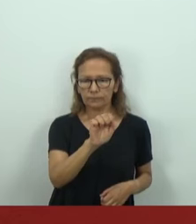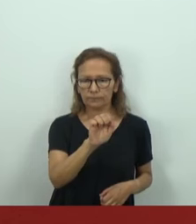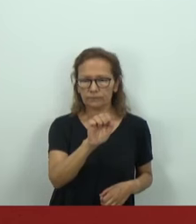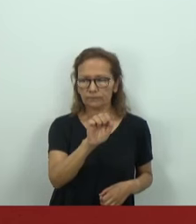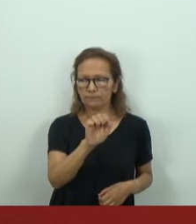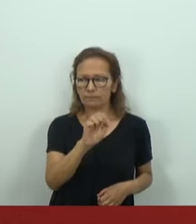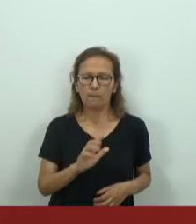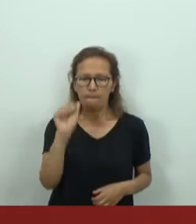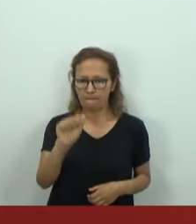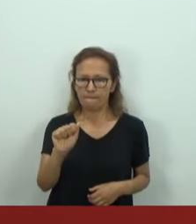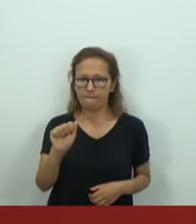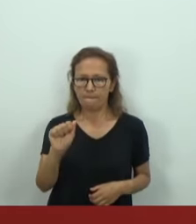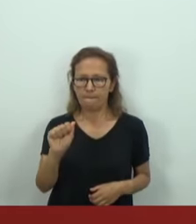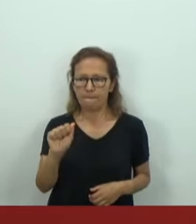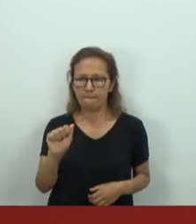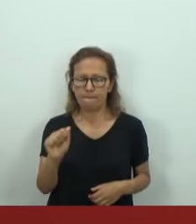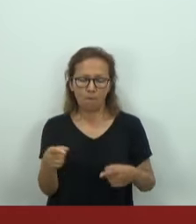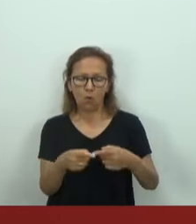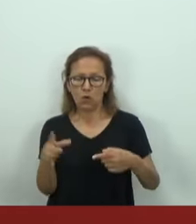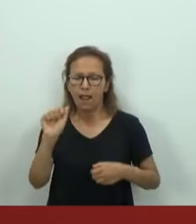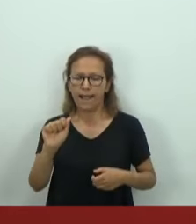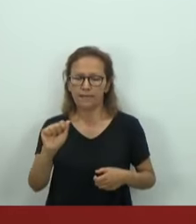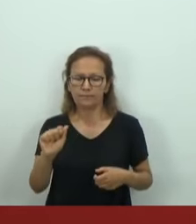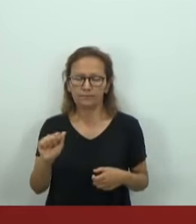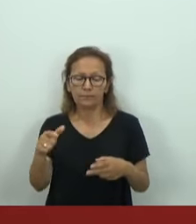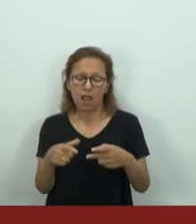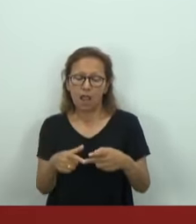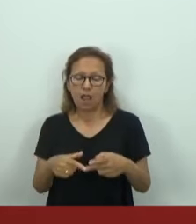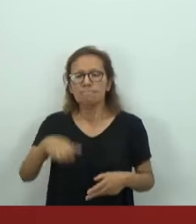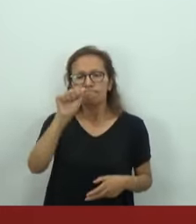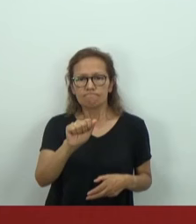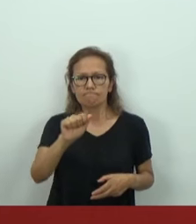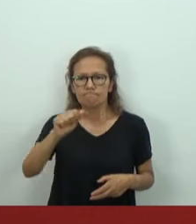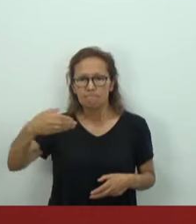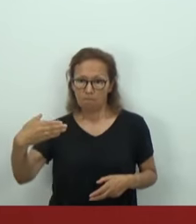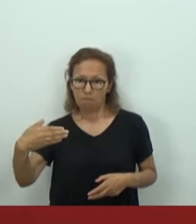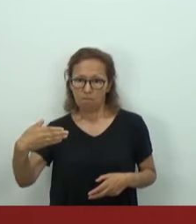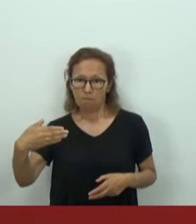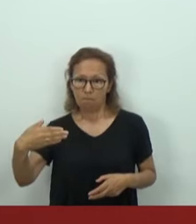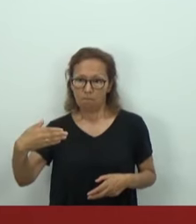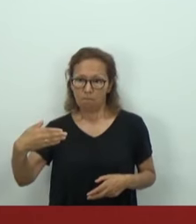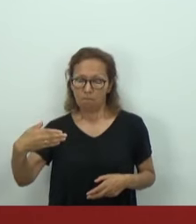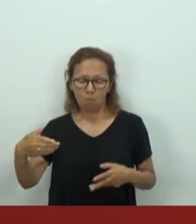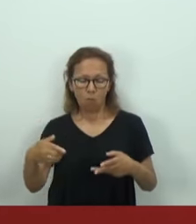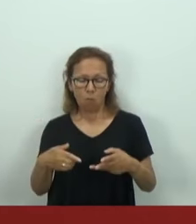le llaman negative. ¿De acuerdo? Pero normalmente en Europa se dice A,